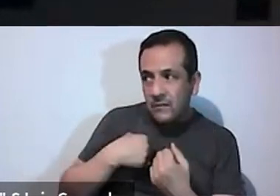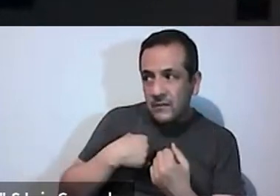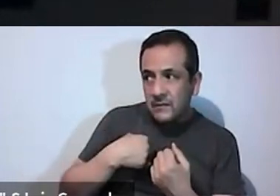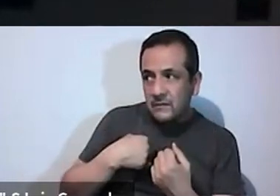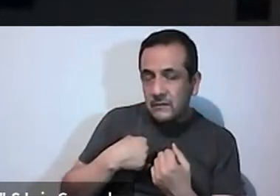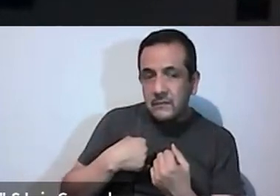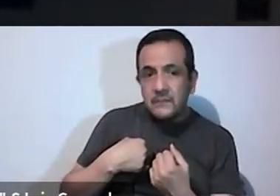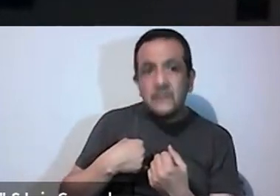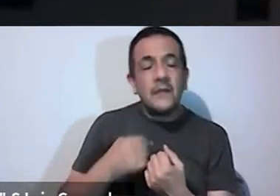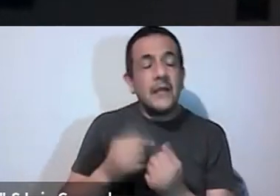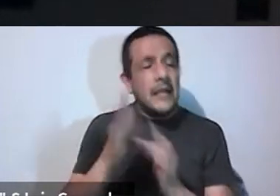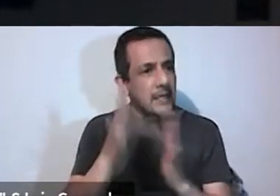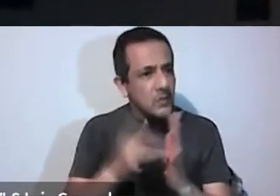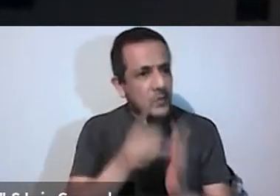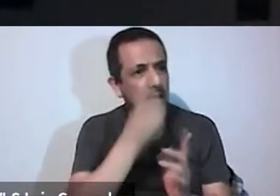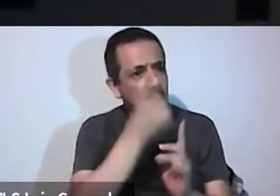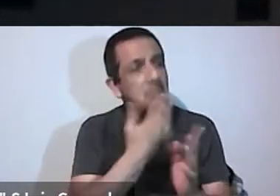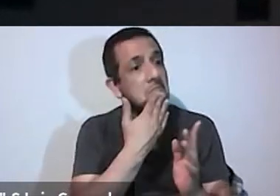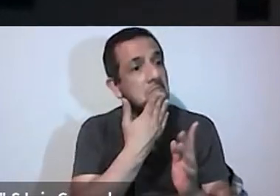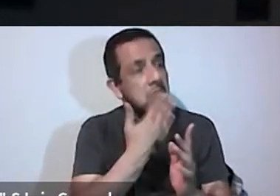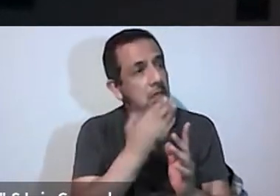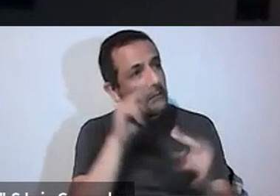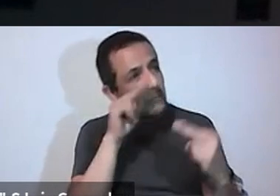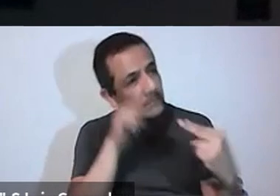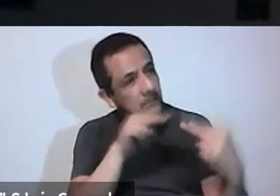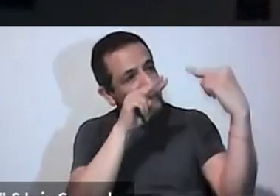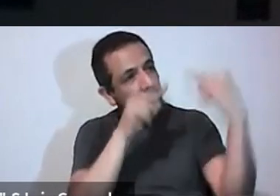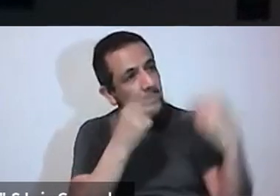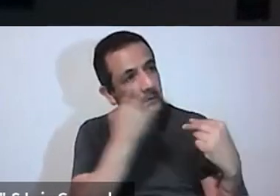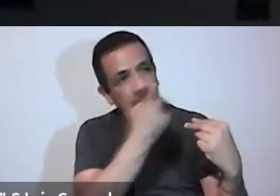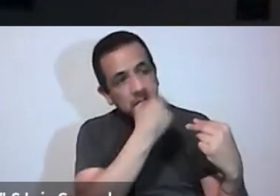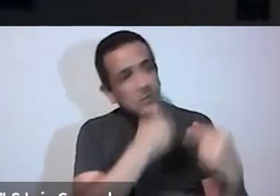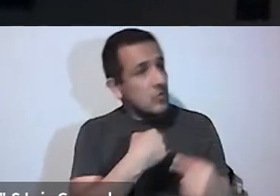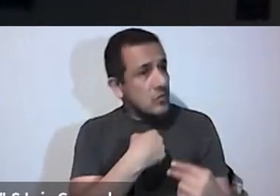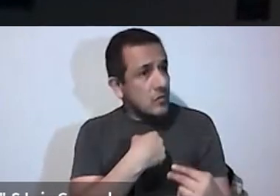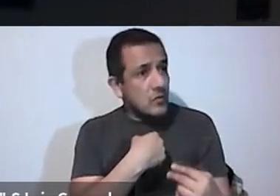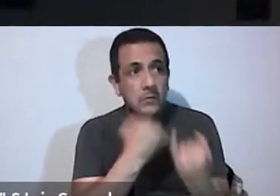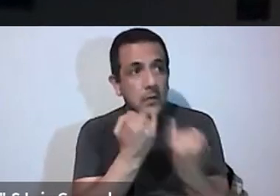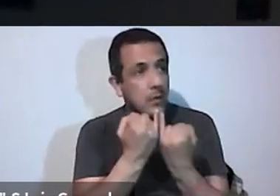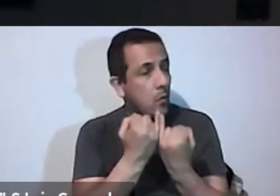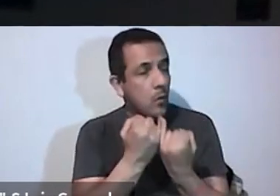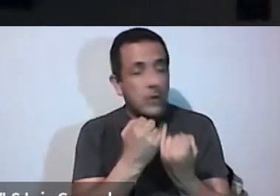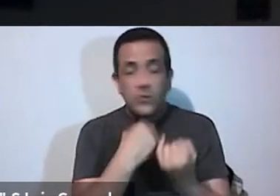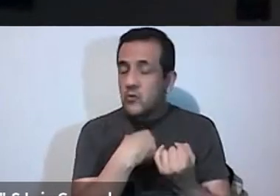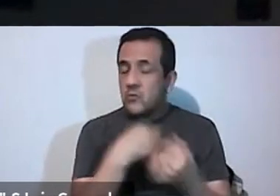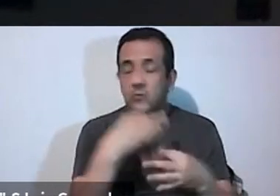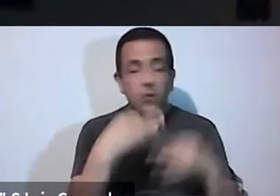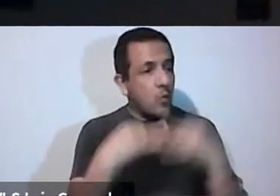le dice, él le dice, viéndola a los ojos: tampoco yo te